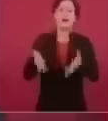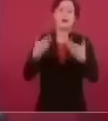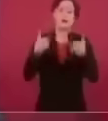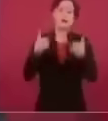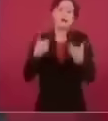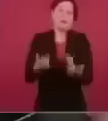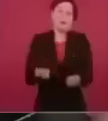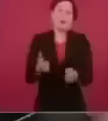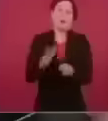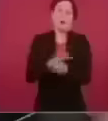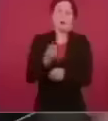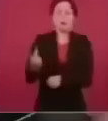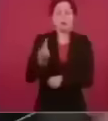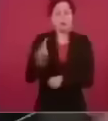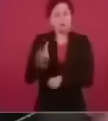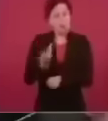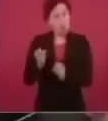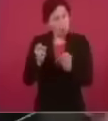conjuntamente,